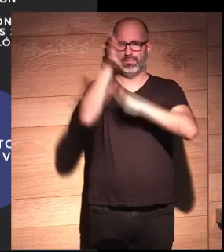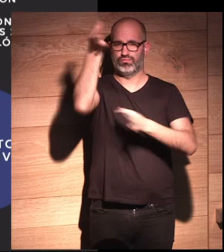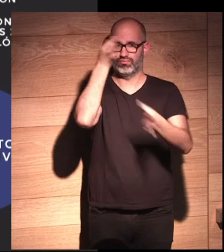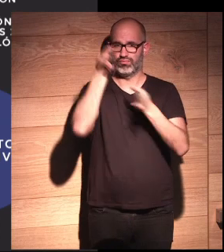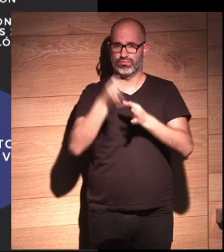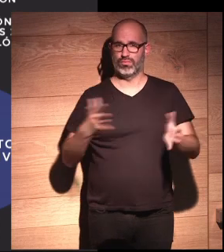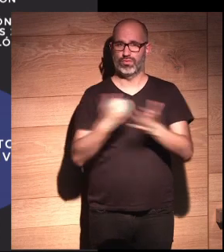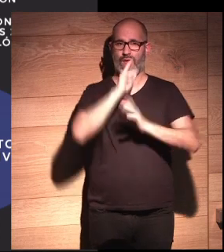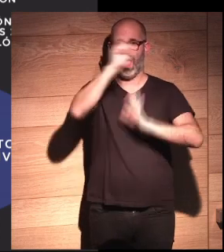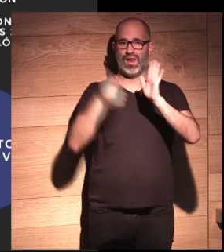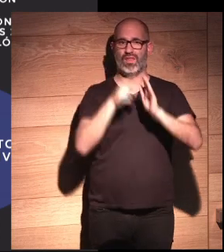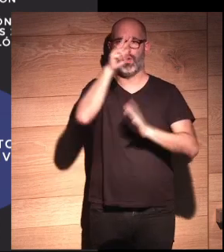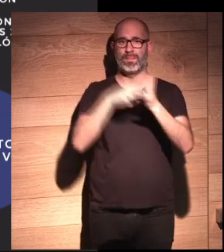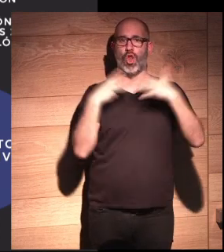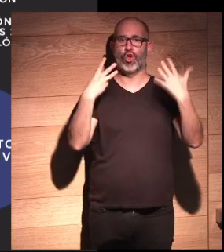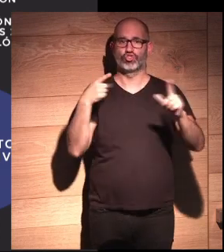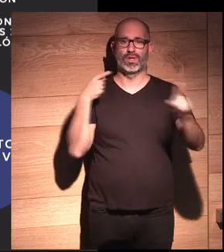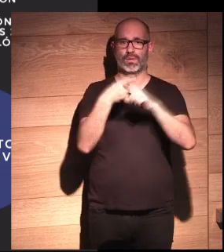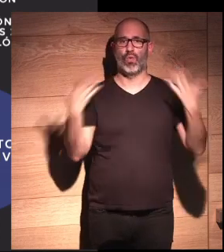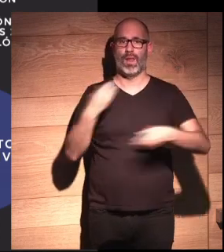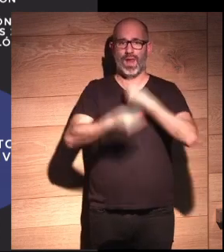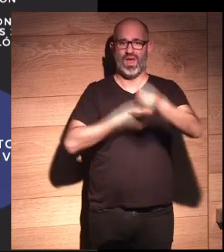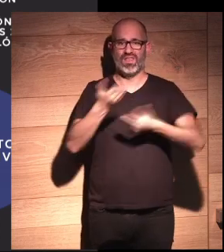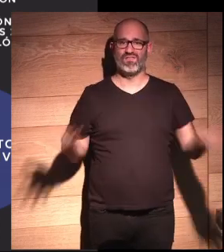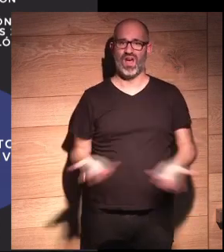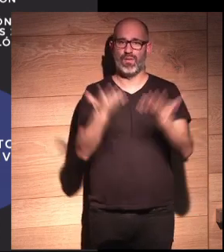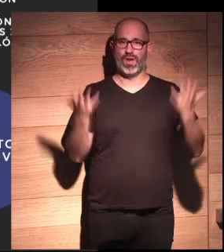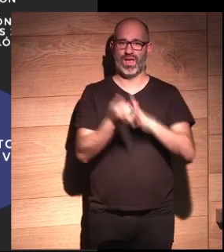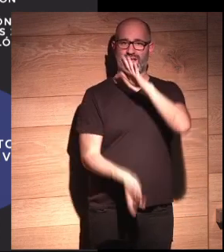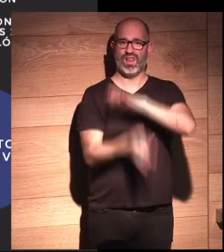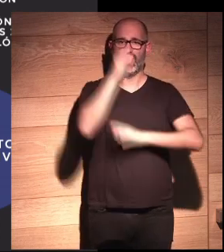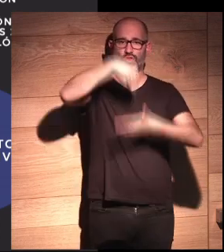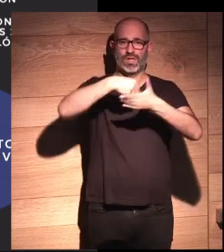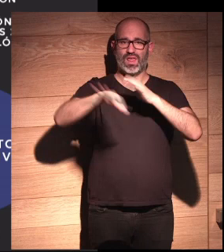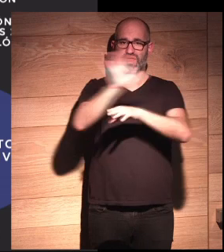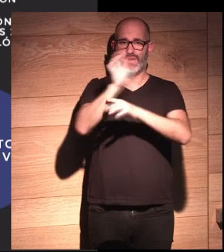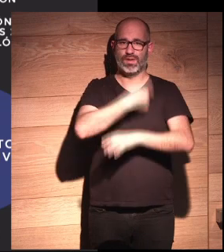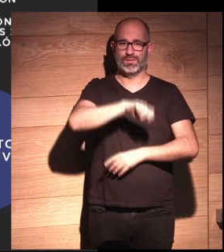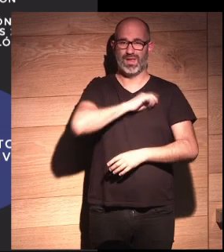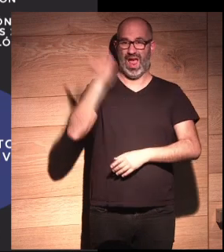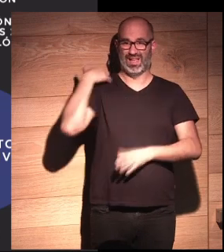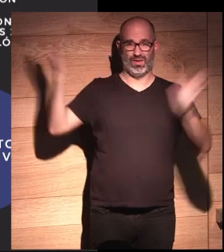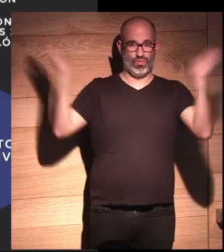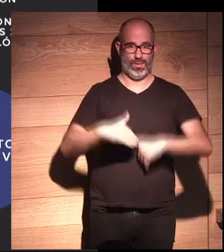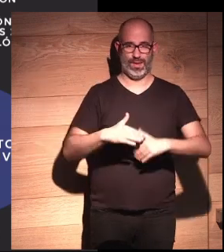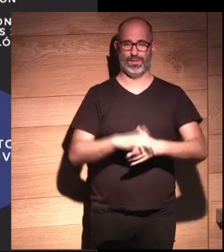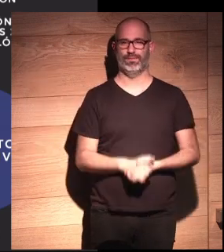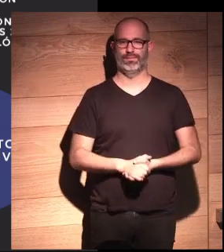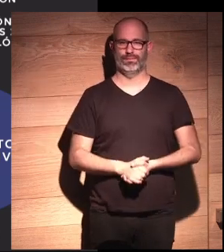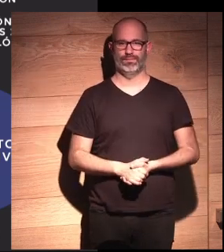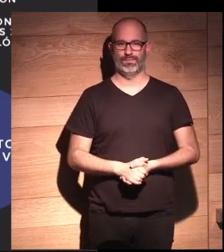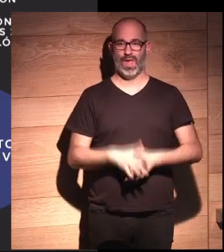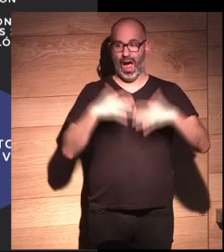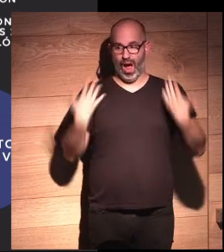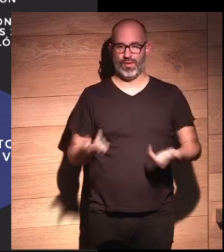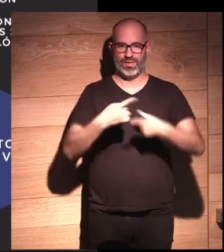una reforma que se realizó en la Ley del Cine en 2008 para facilitar y favorecer la creación de contenido cinematográfico en nuestro país, que en aquel momento no era como